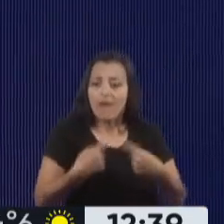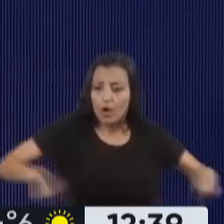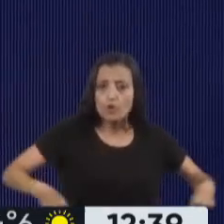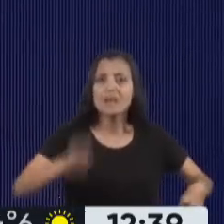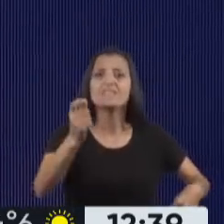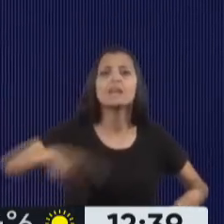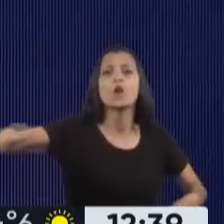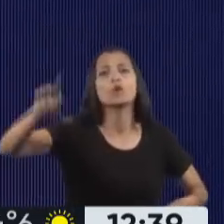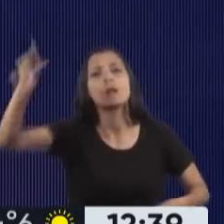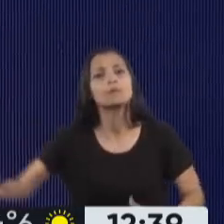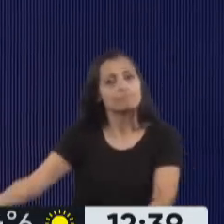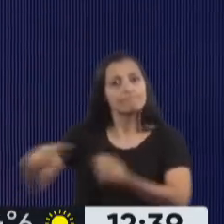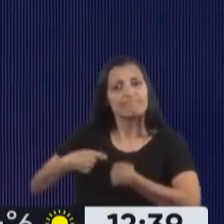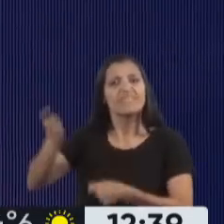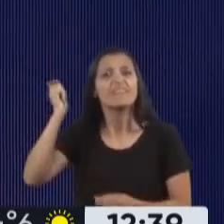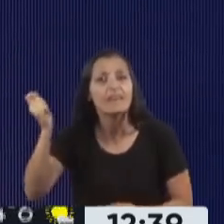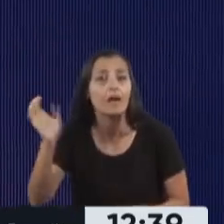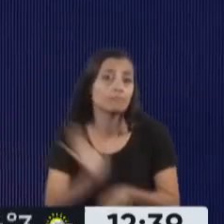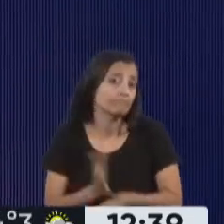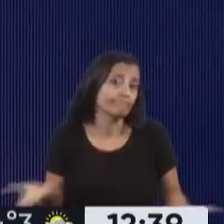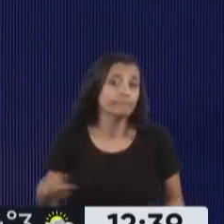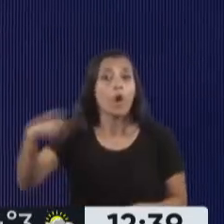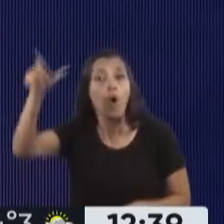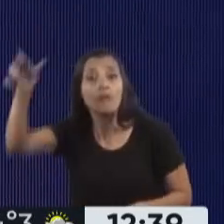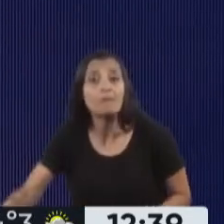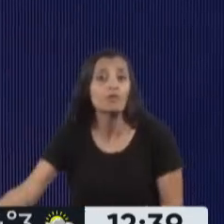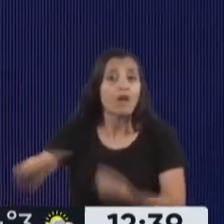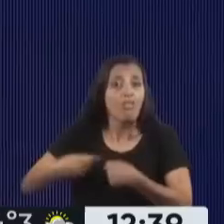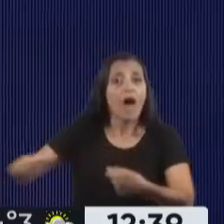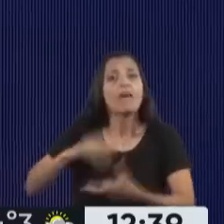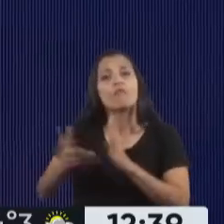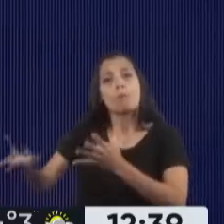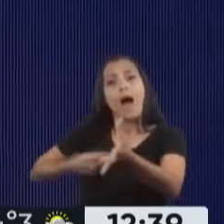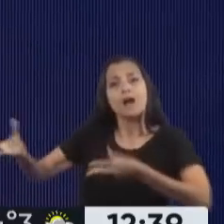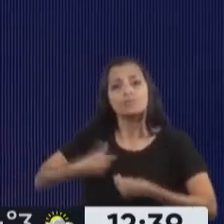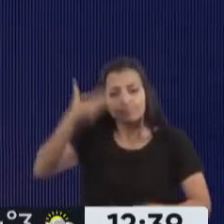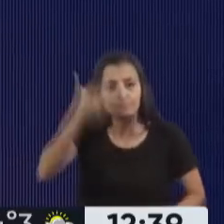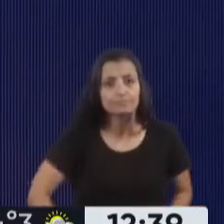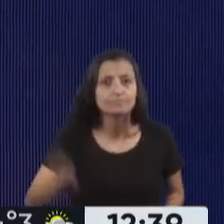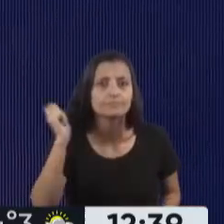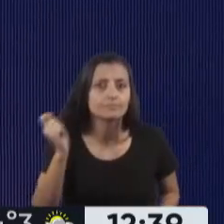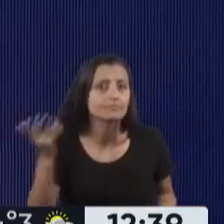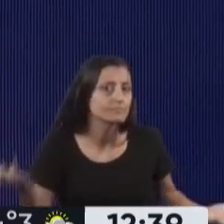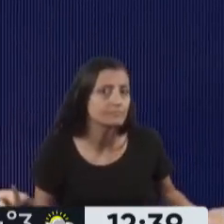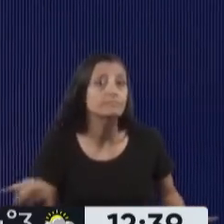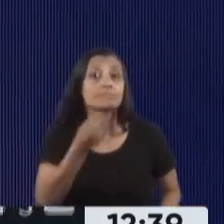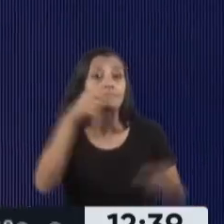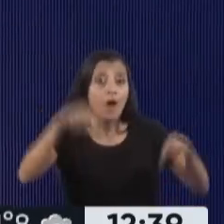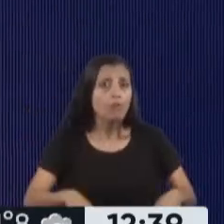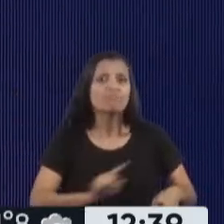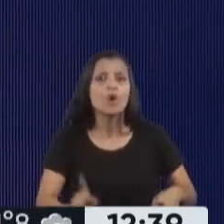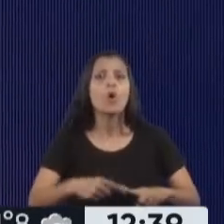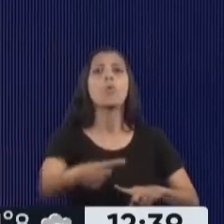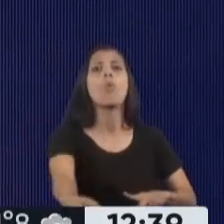está para mí? Y aunque esté para mí solo, ¿qué soy? Sino ahora,